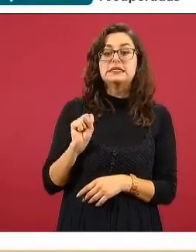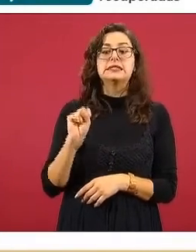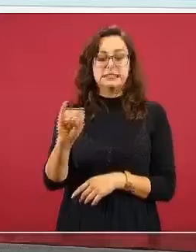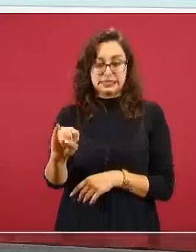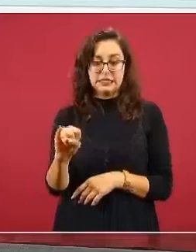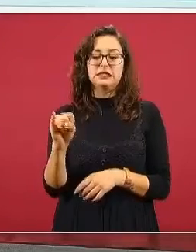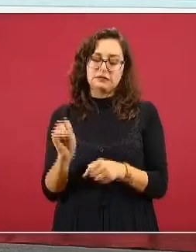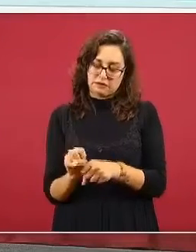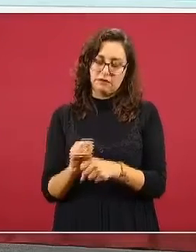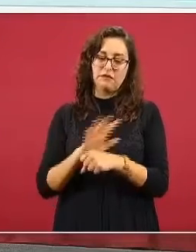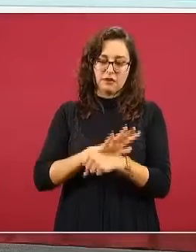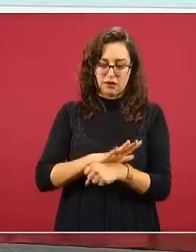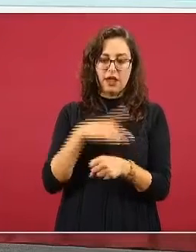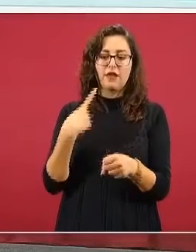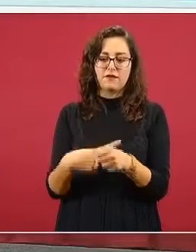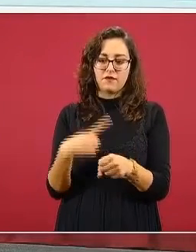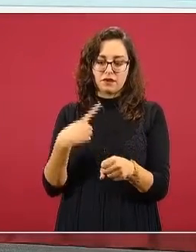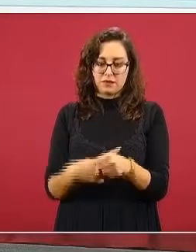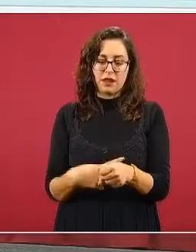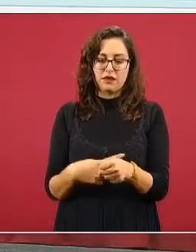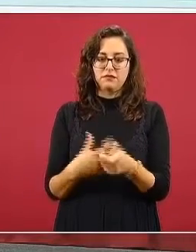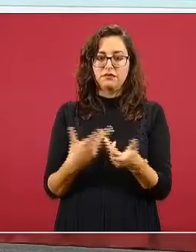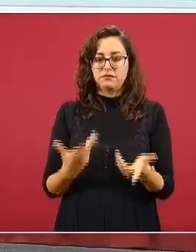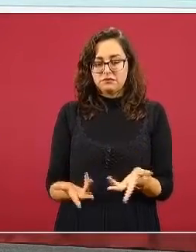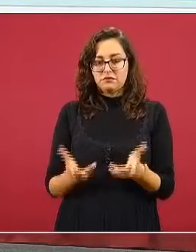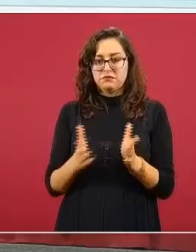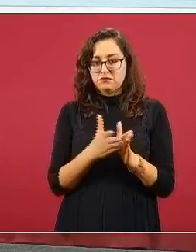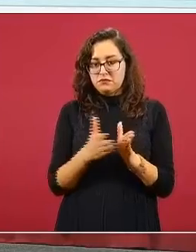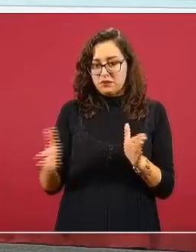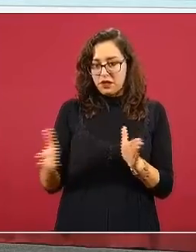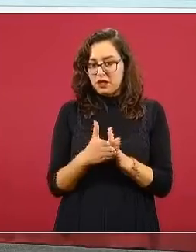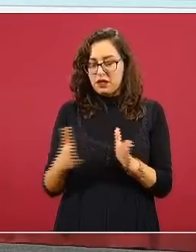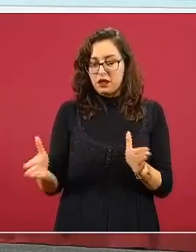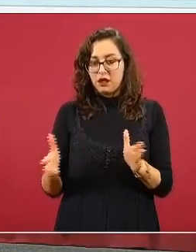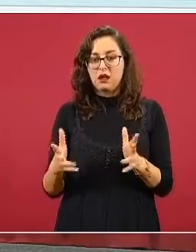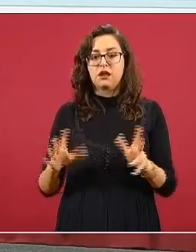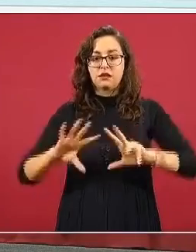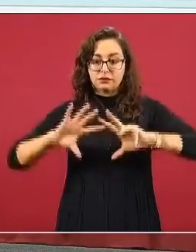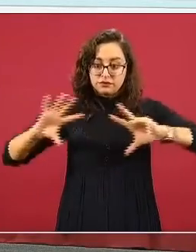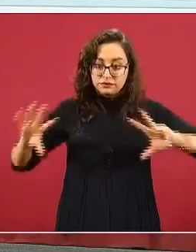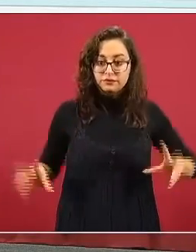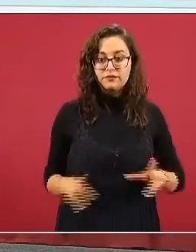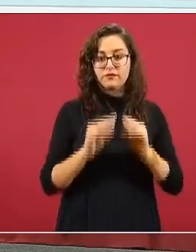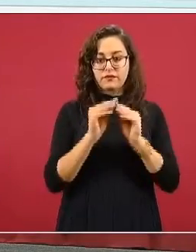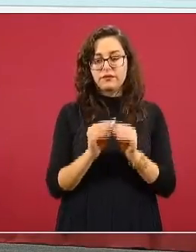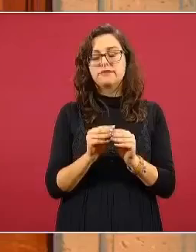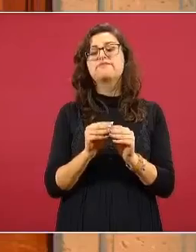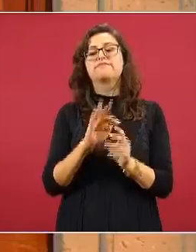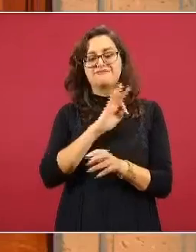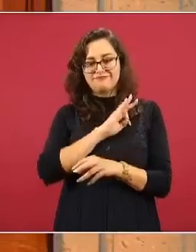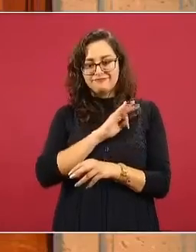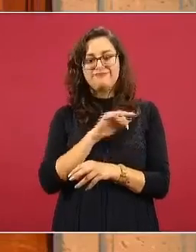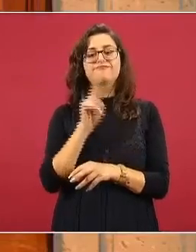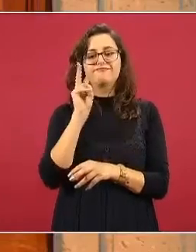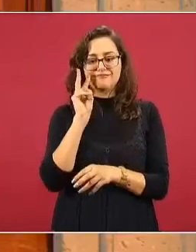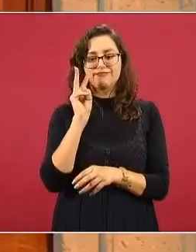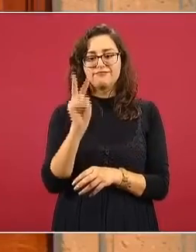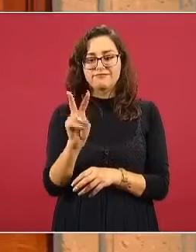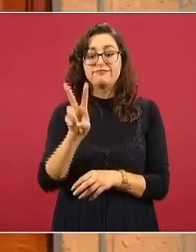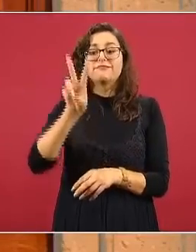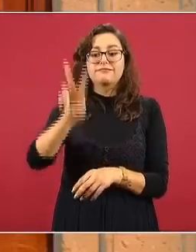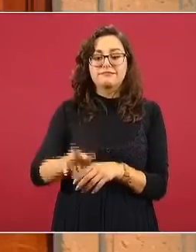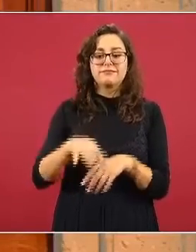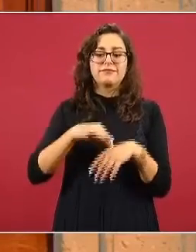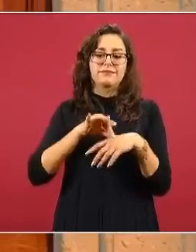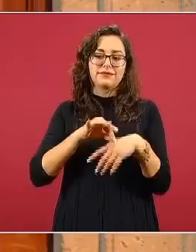tienen COVID-19 o tuvieron COVID-19 en lo que va de la epidemia, entonces aquí sí nos permite ver el